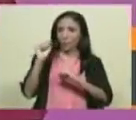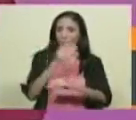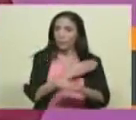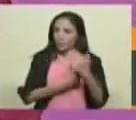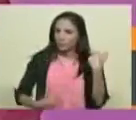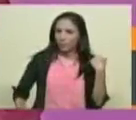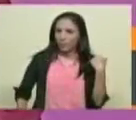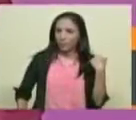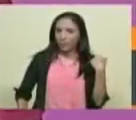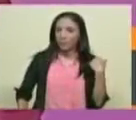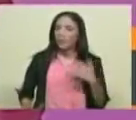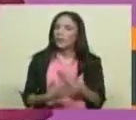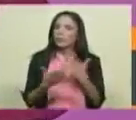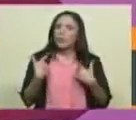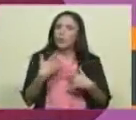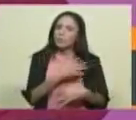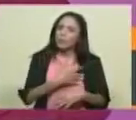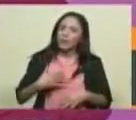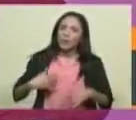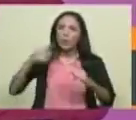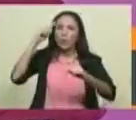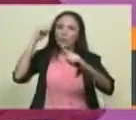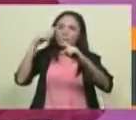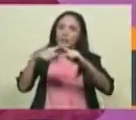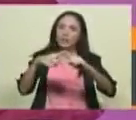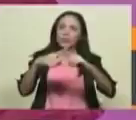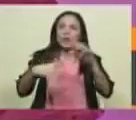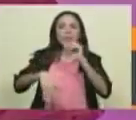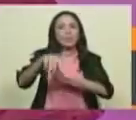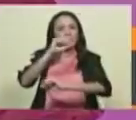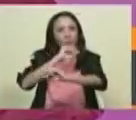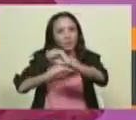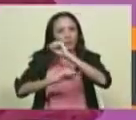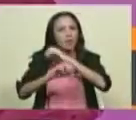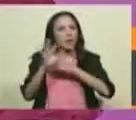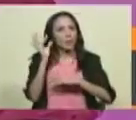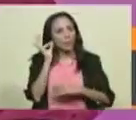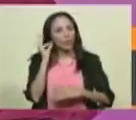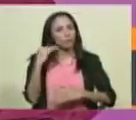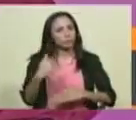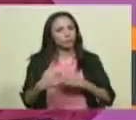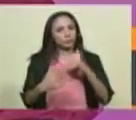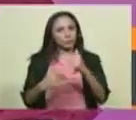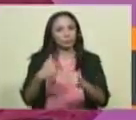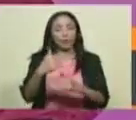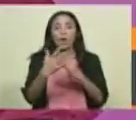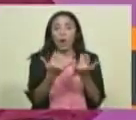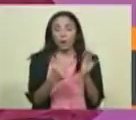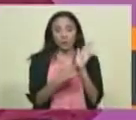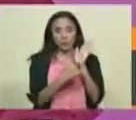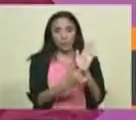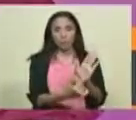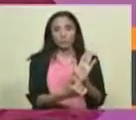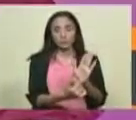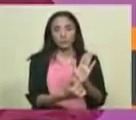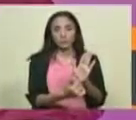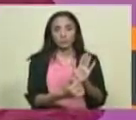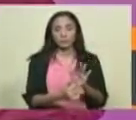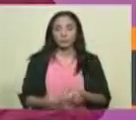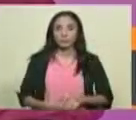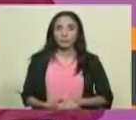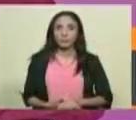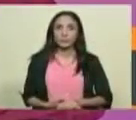que quiere luchar y así lo establece. Miren, les voy a mostrar el documento que